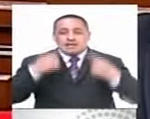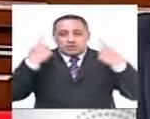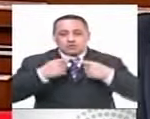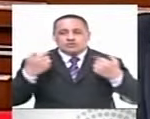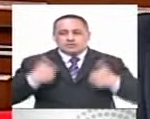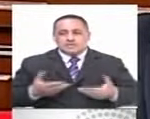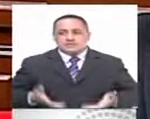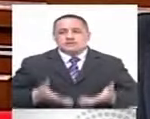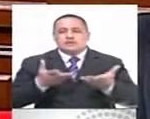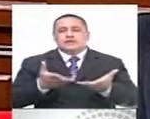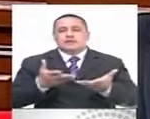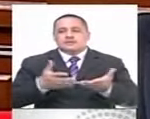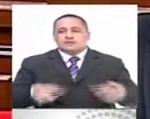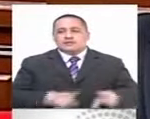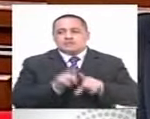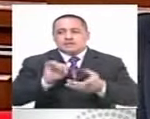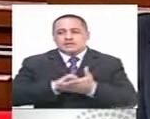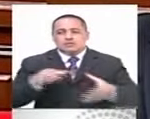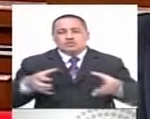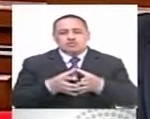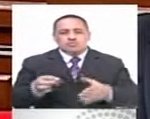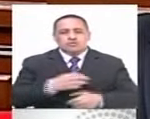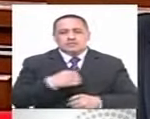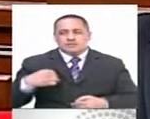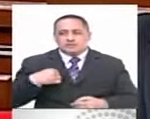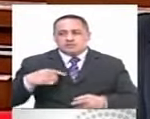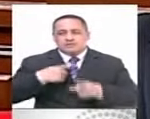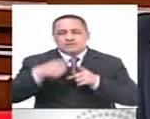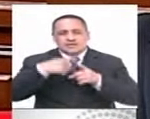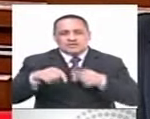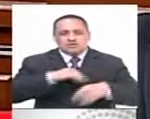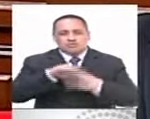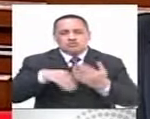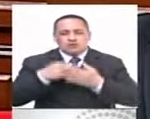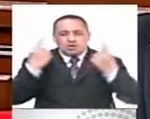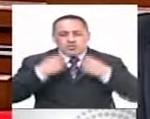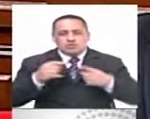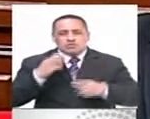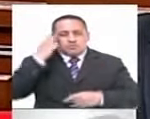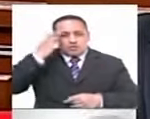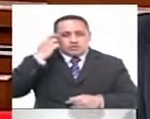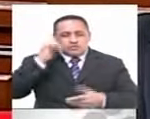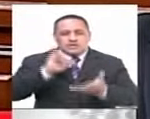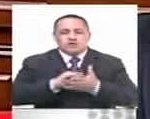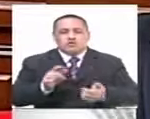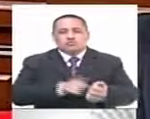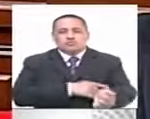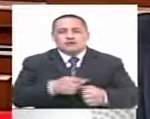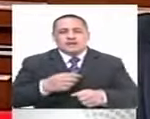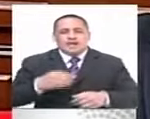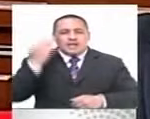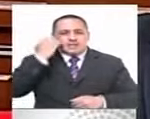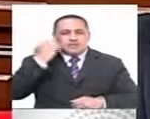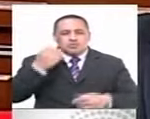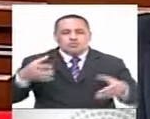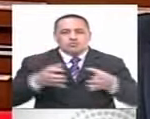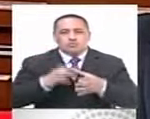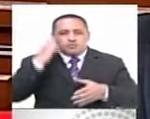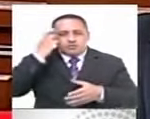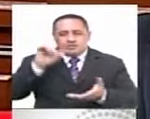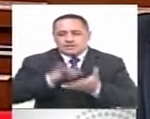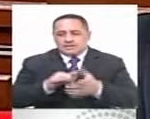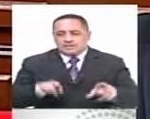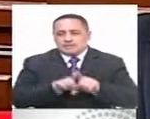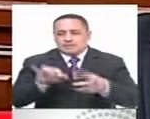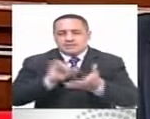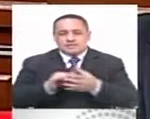dio. No hay más pactos, ministra. Lo demás son el cubileteo político al cual nos tiene acostumbrado la vieja clase política, cuya consecuencia